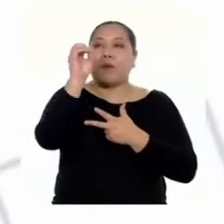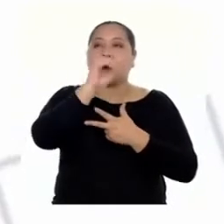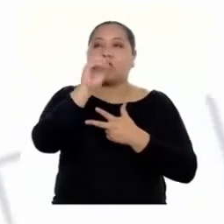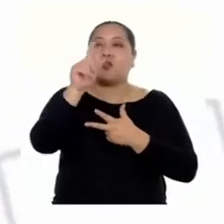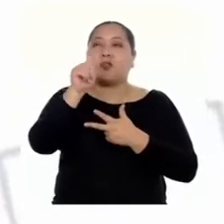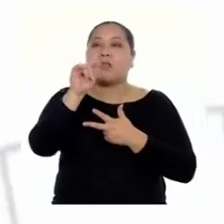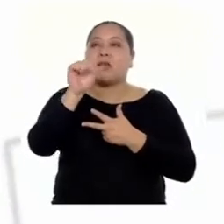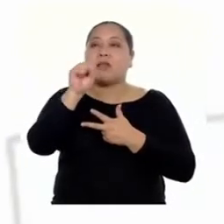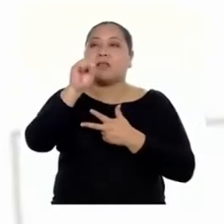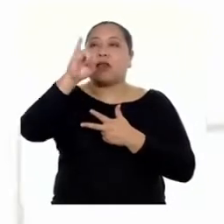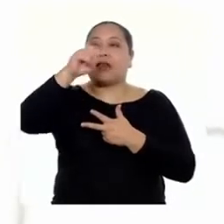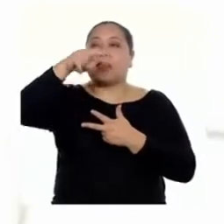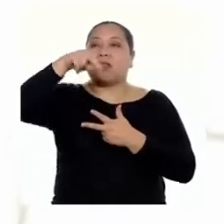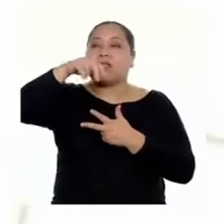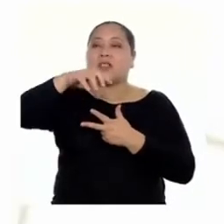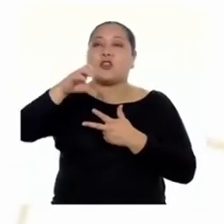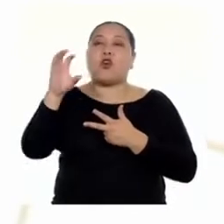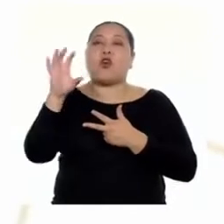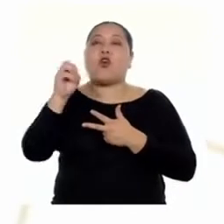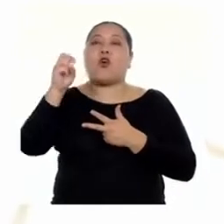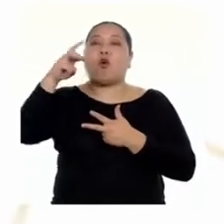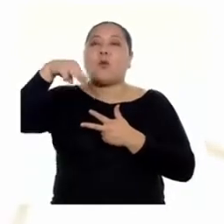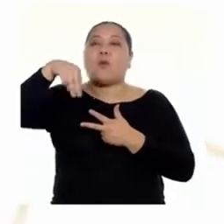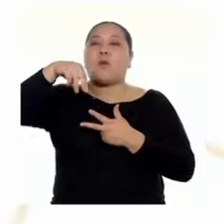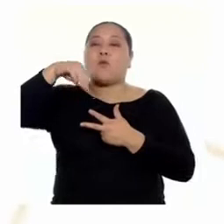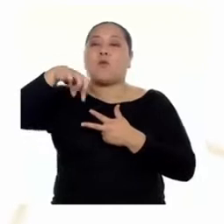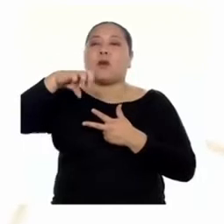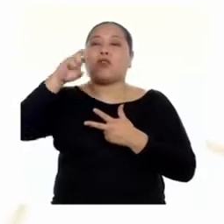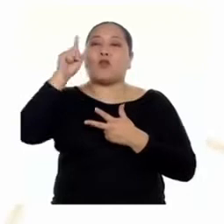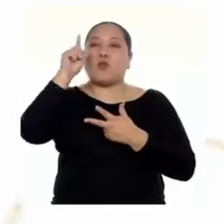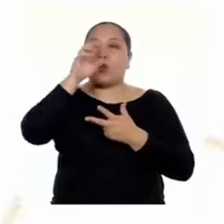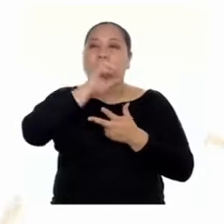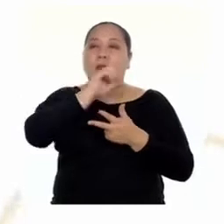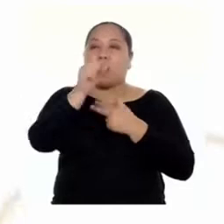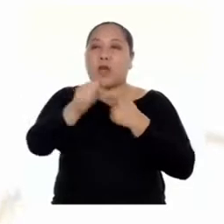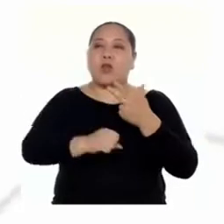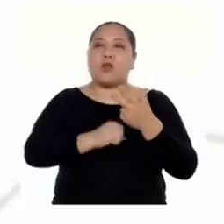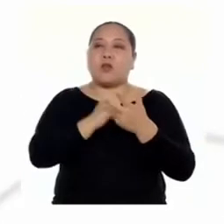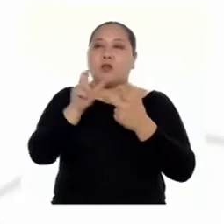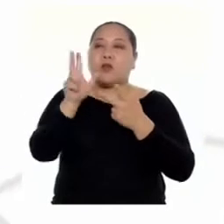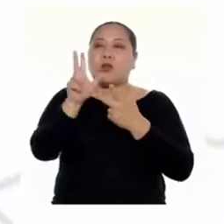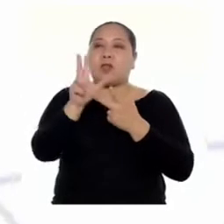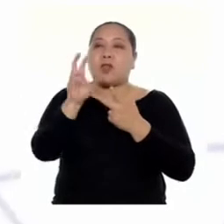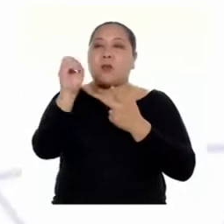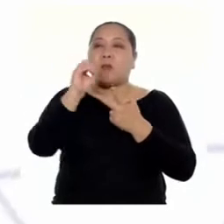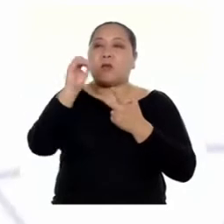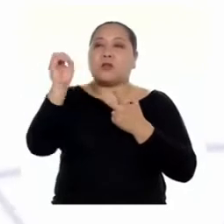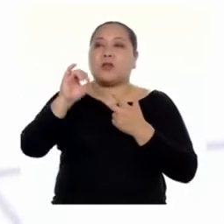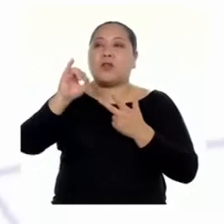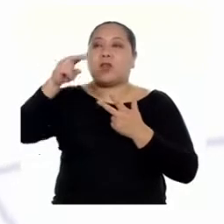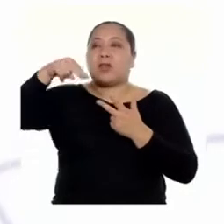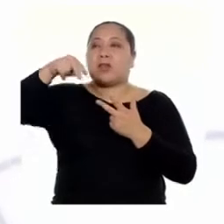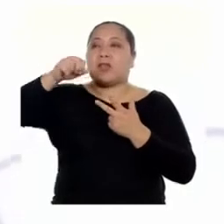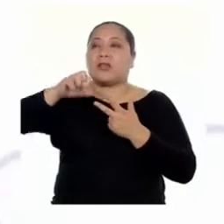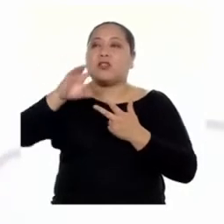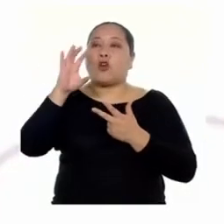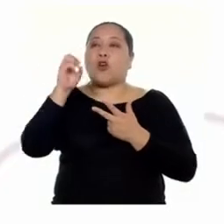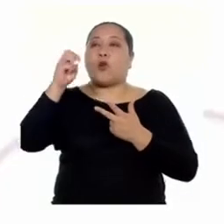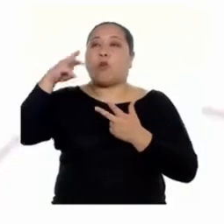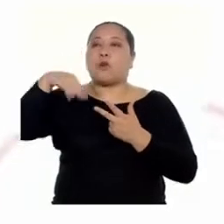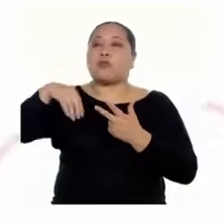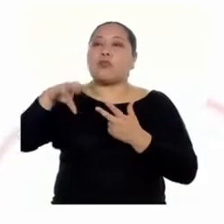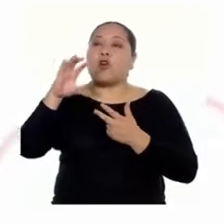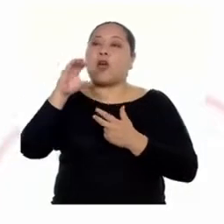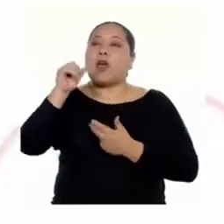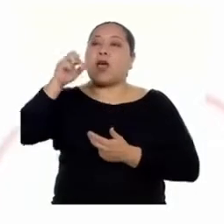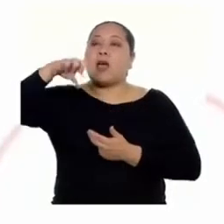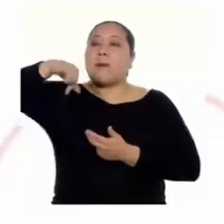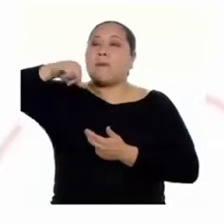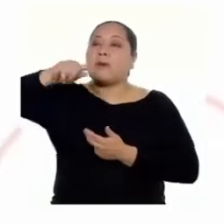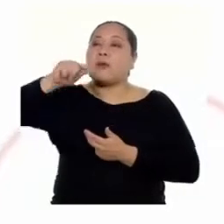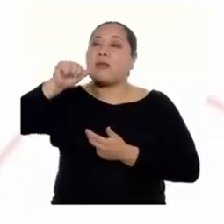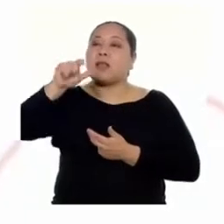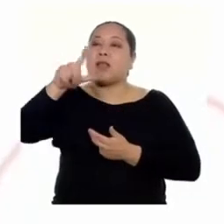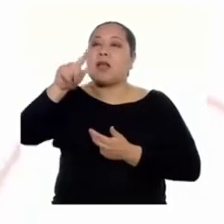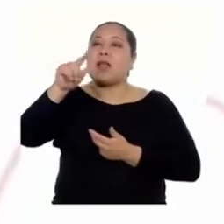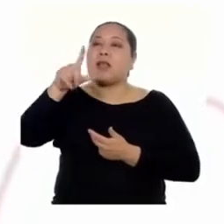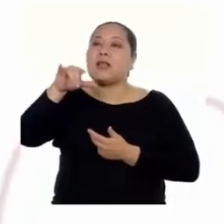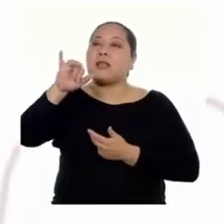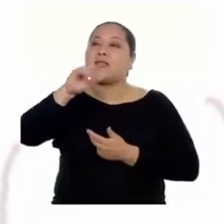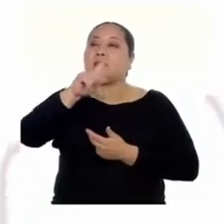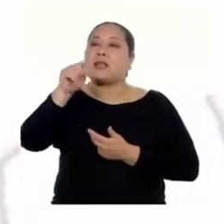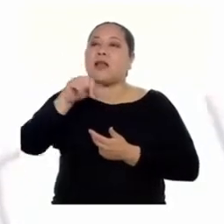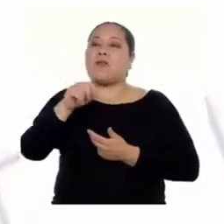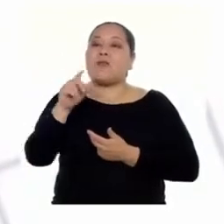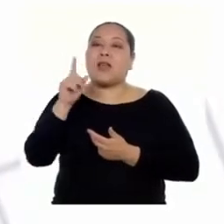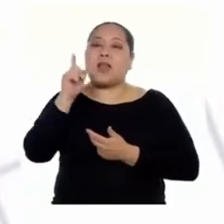de interés compuesto anual. Y entidad C, a 3% de tasa de interés compuesto capitalizable trimestralmente. Sobre esto, José